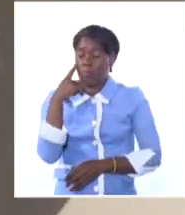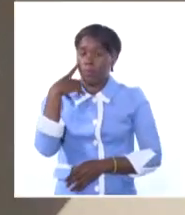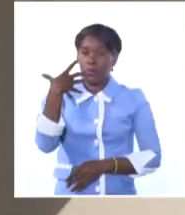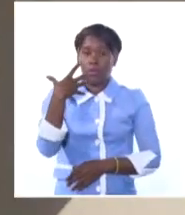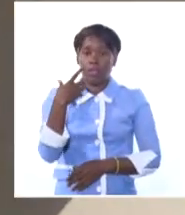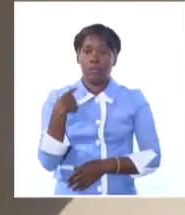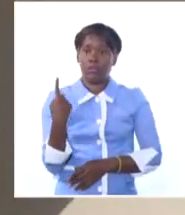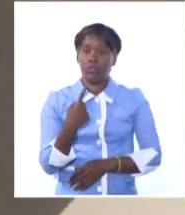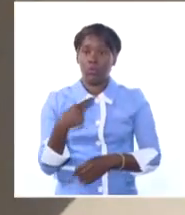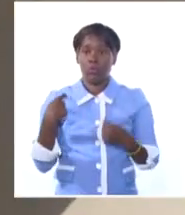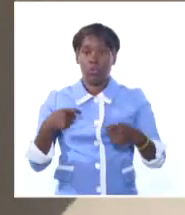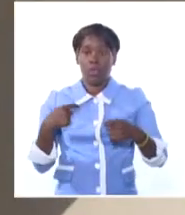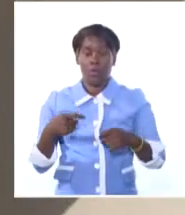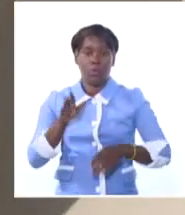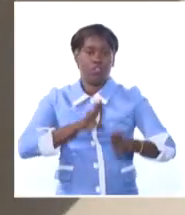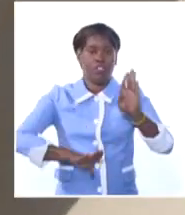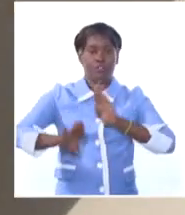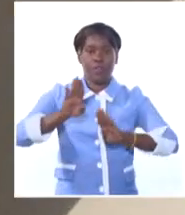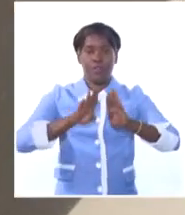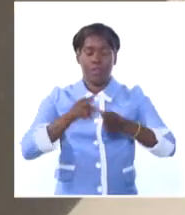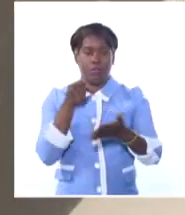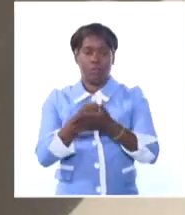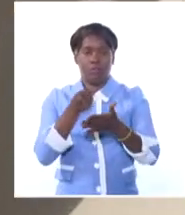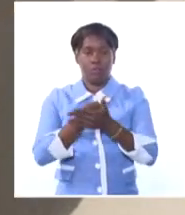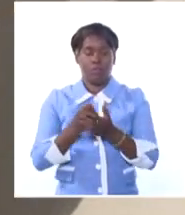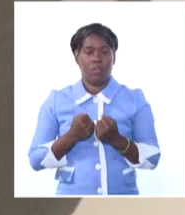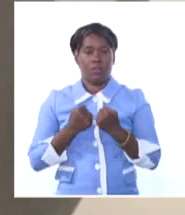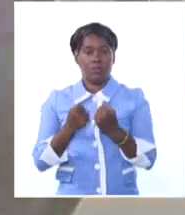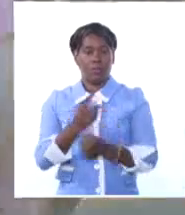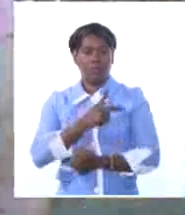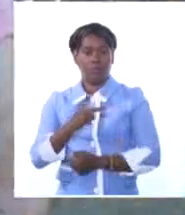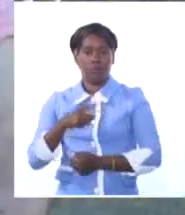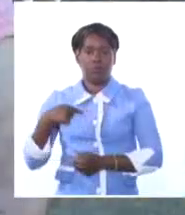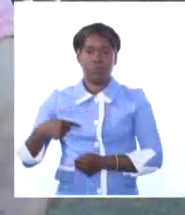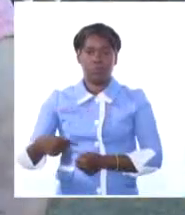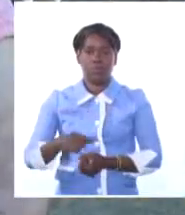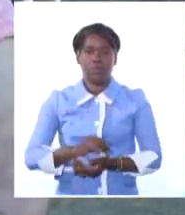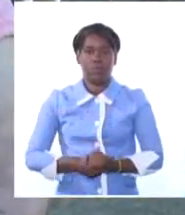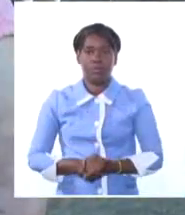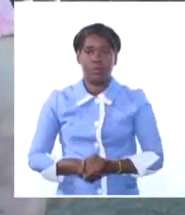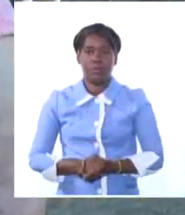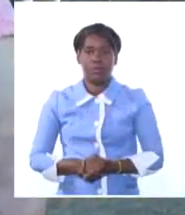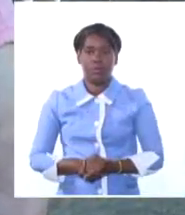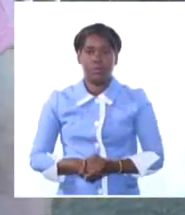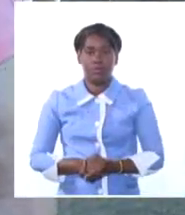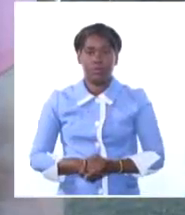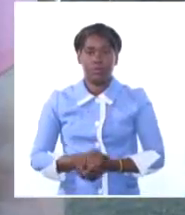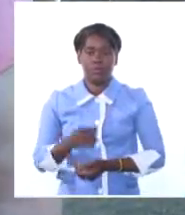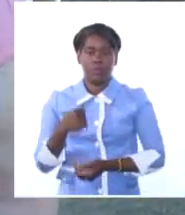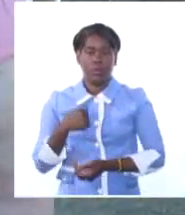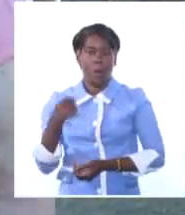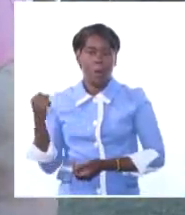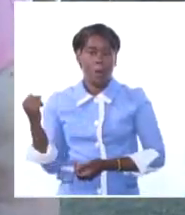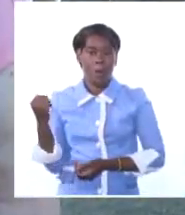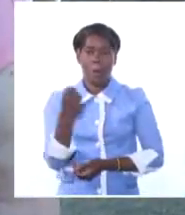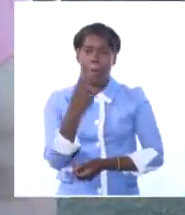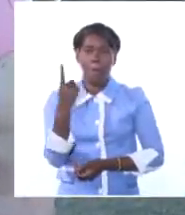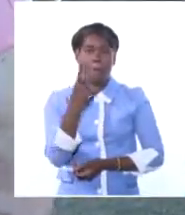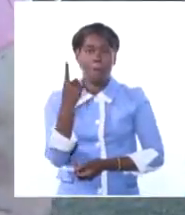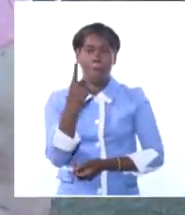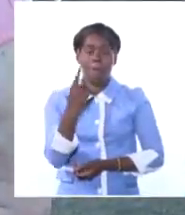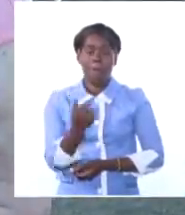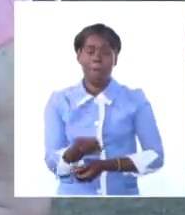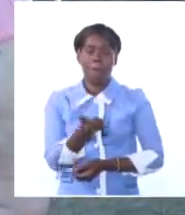esfuerzo y empeño diario no le acompaña. Yo no hice un solo rol que yo no tuviera